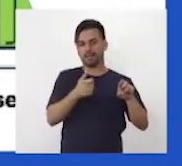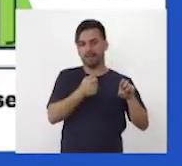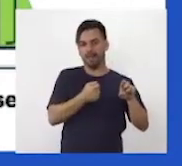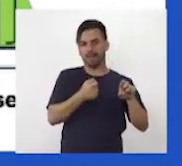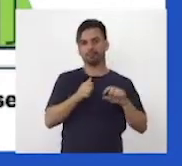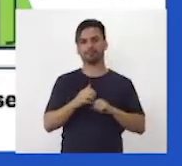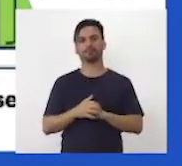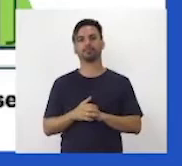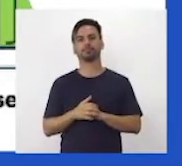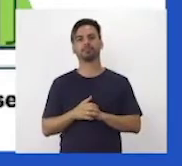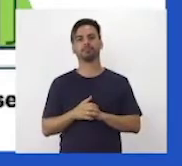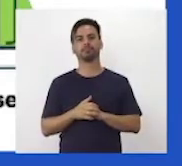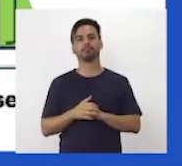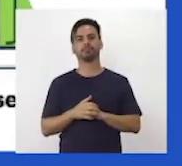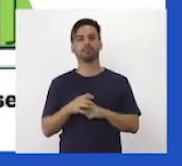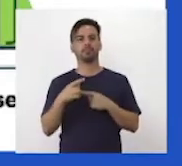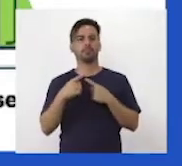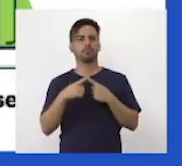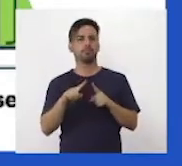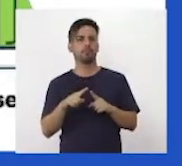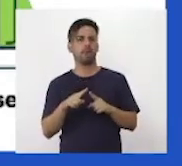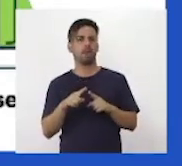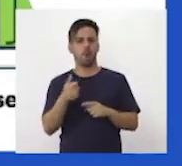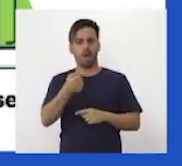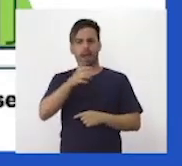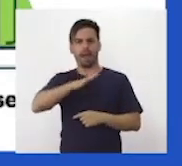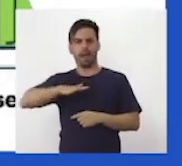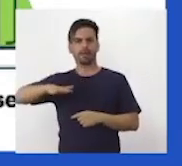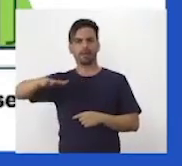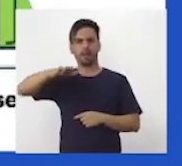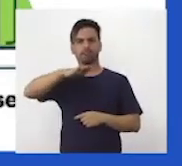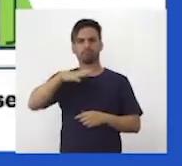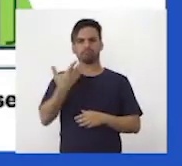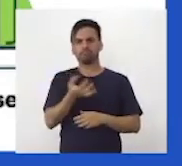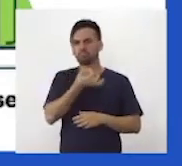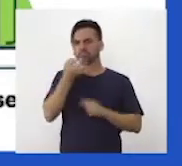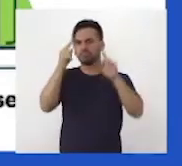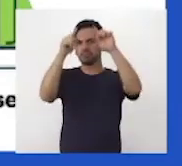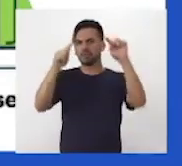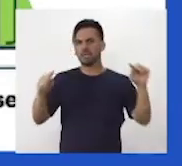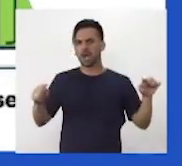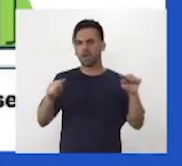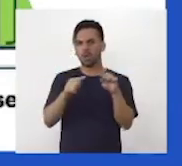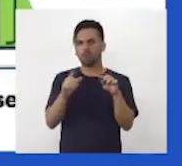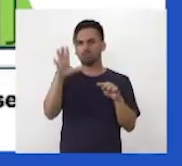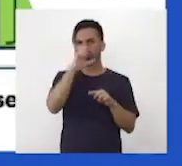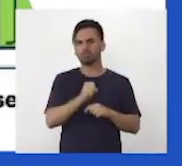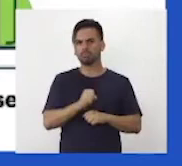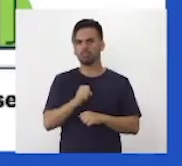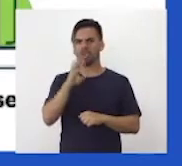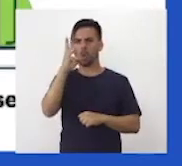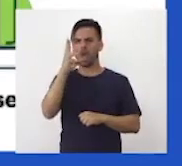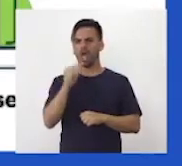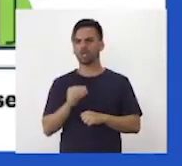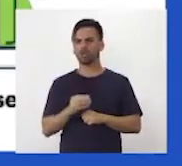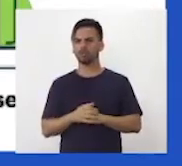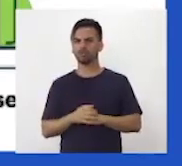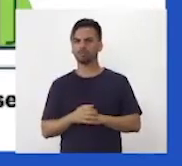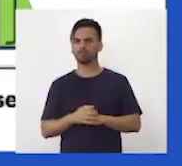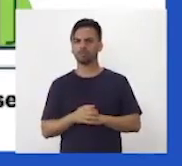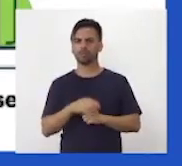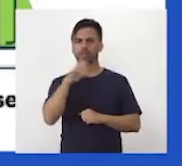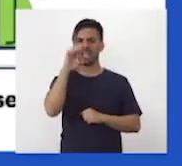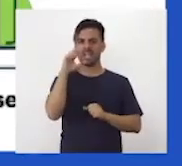A. Pero nos hablan de cómo expresar el área. El área de un triángulo, ¿cómo se